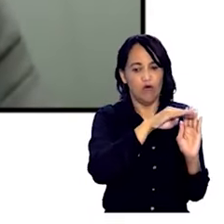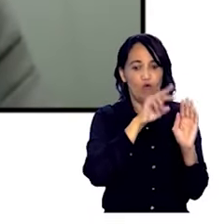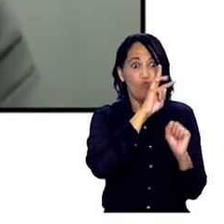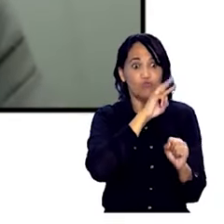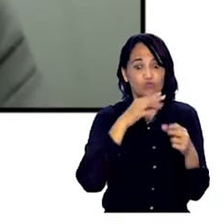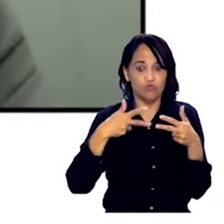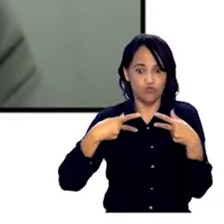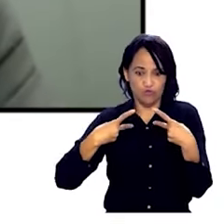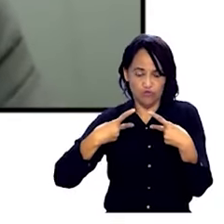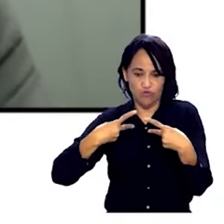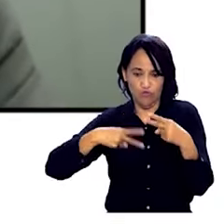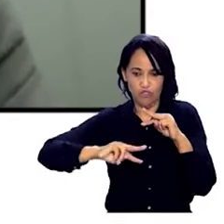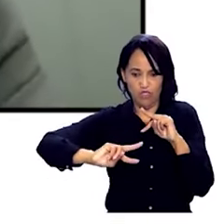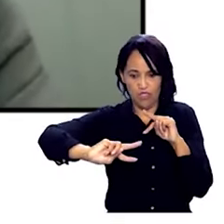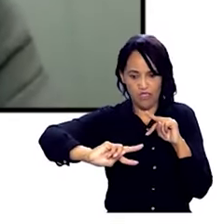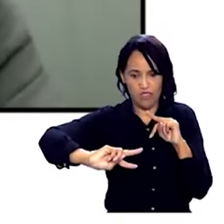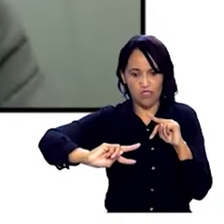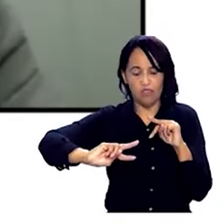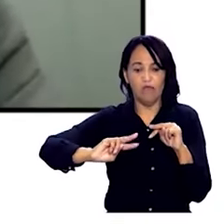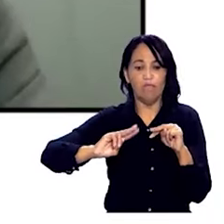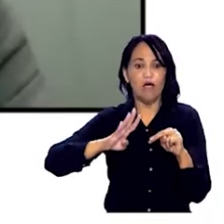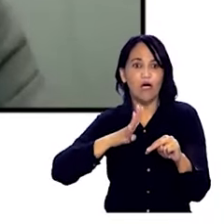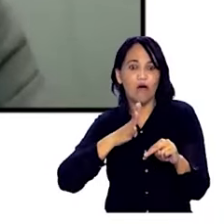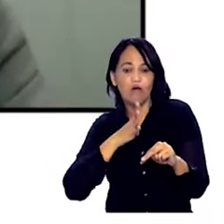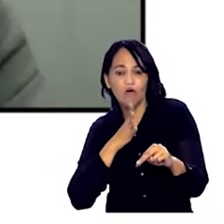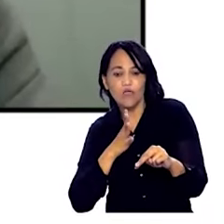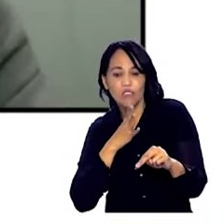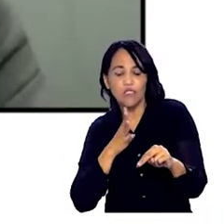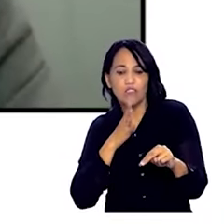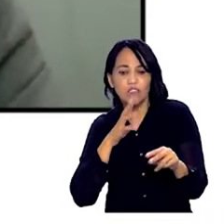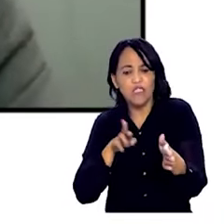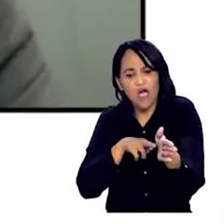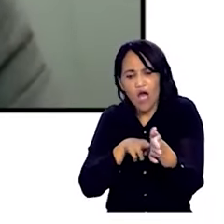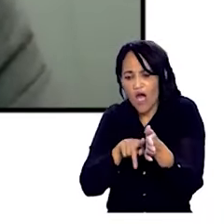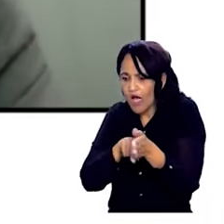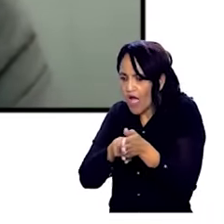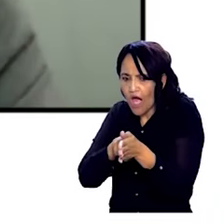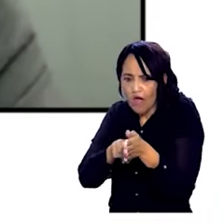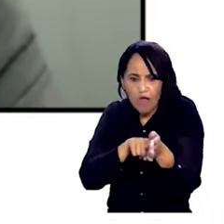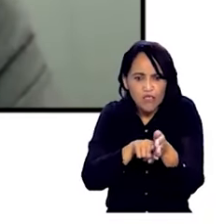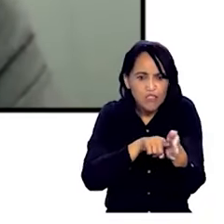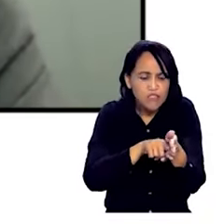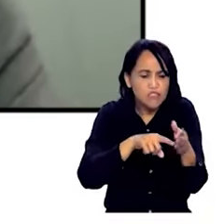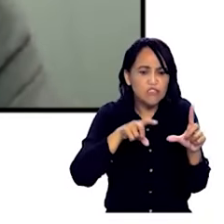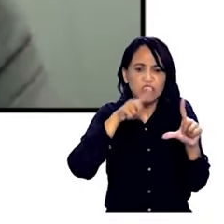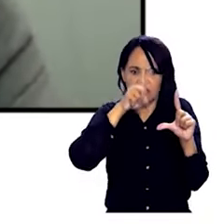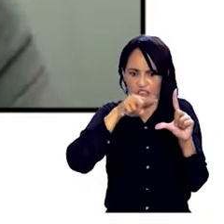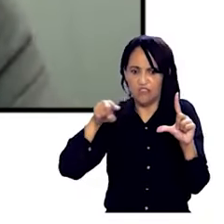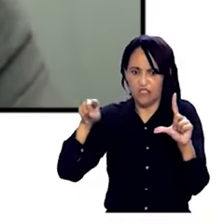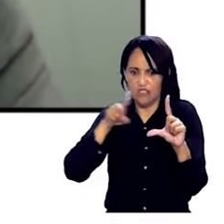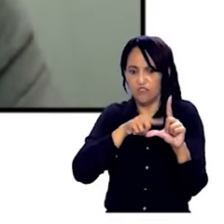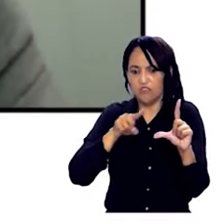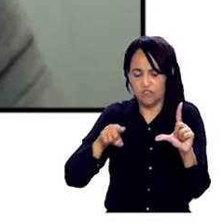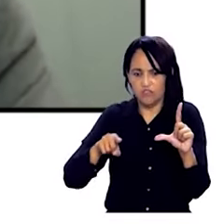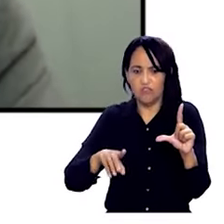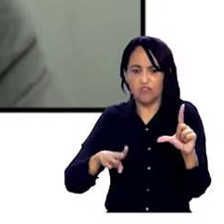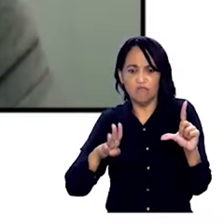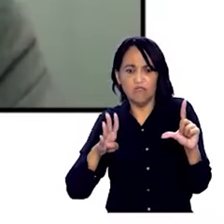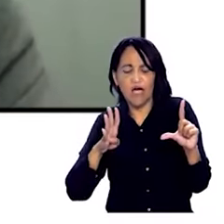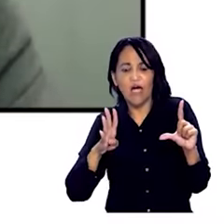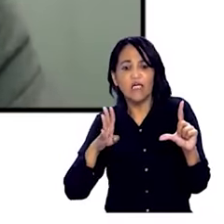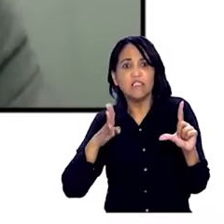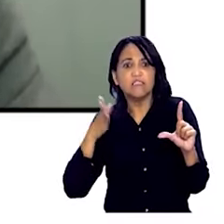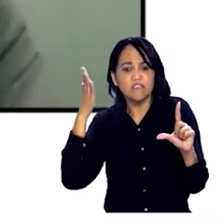anlisis estadístico Del funcionamiento de la corte Pero lo que ahora interesa porque Imagino que no interesa demasi los